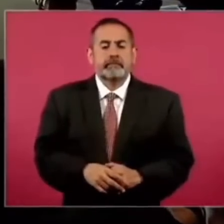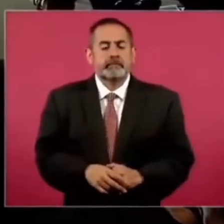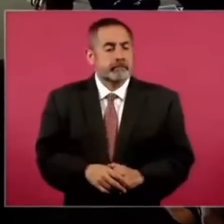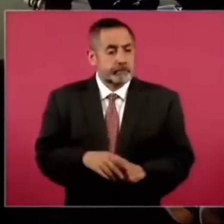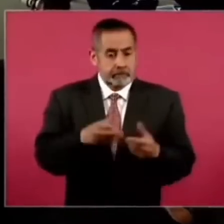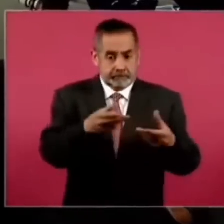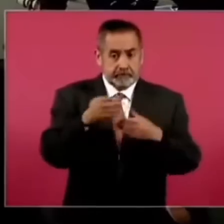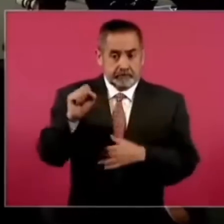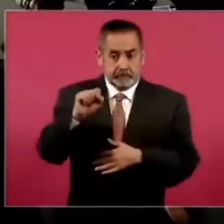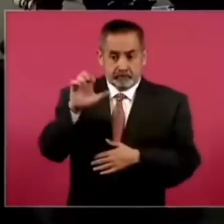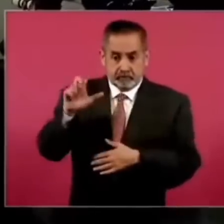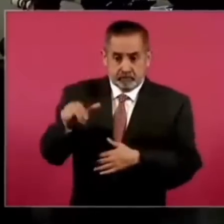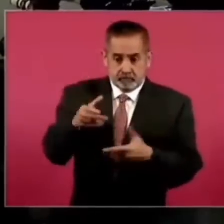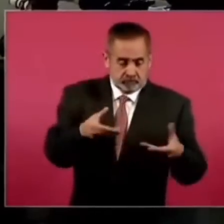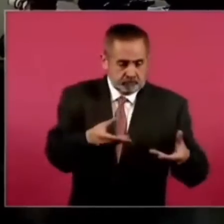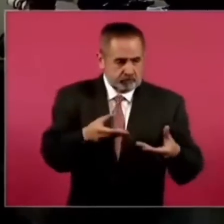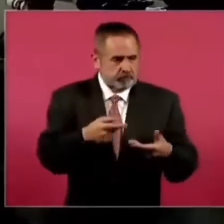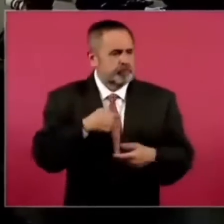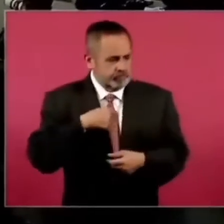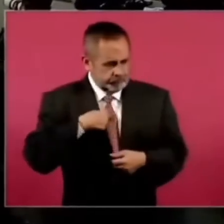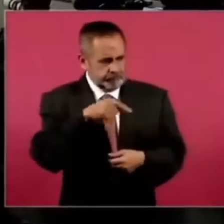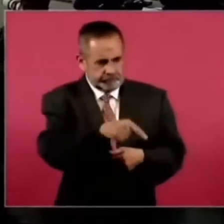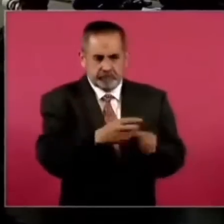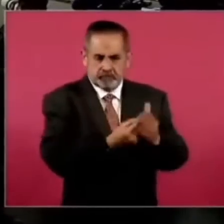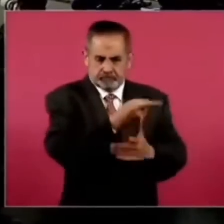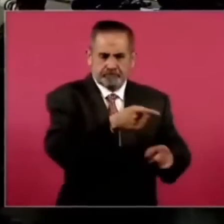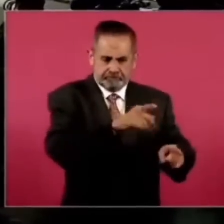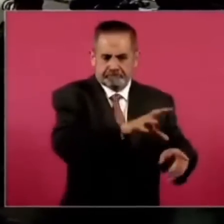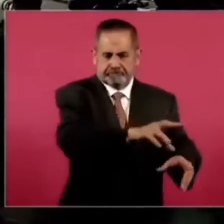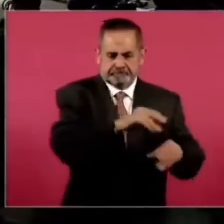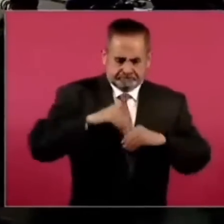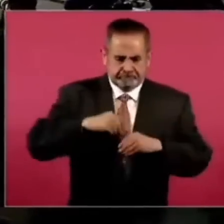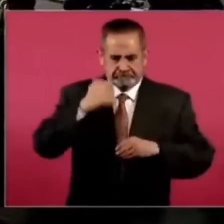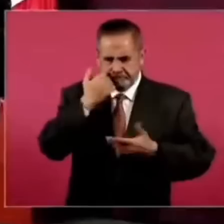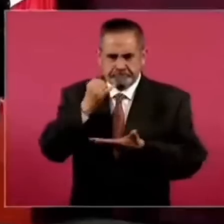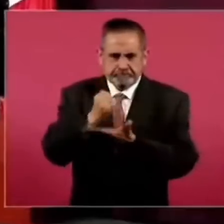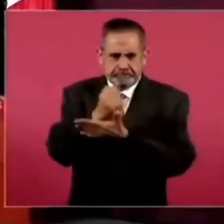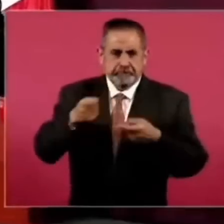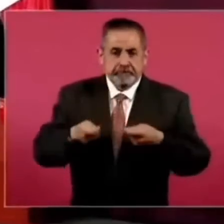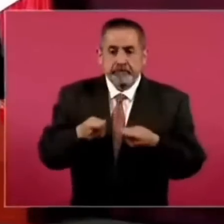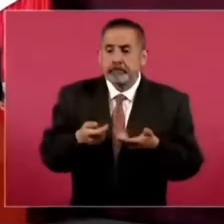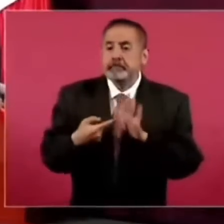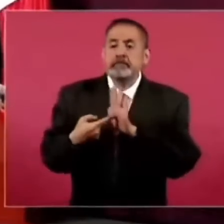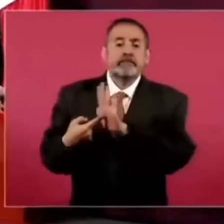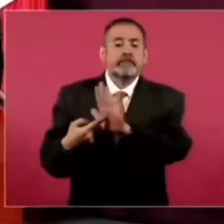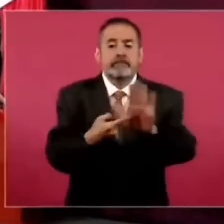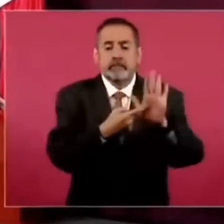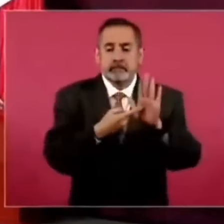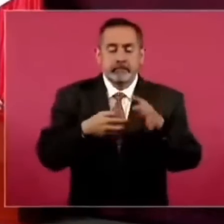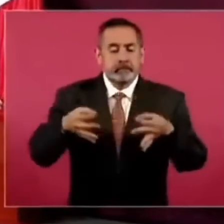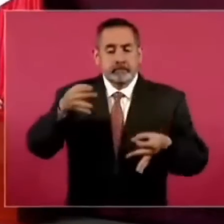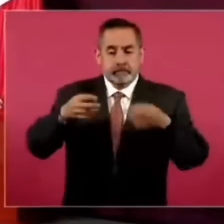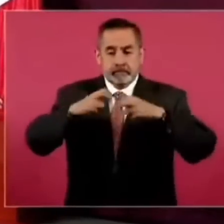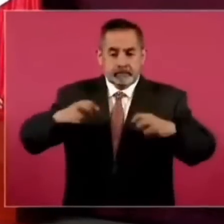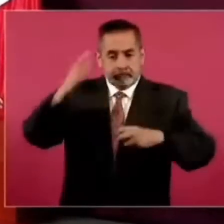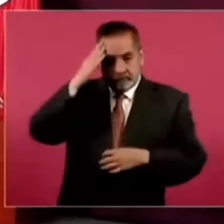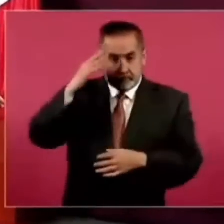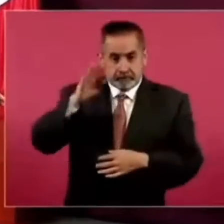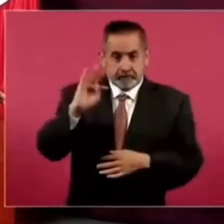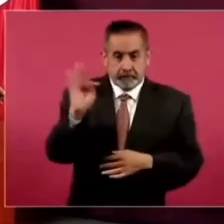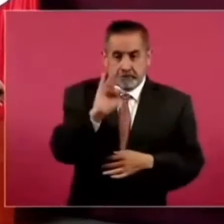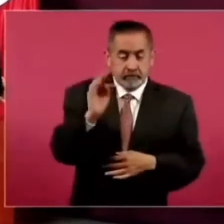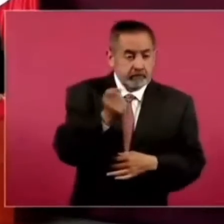Una vez que la Corte lo recibe, se presenta ante los ministros, y si alguno desea